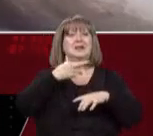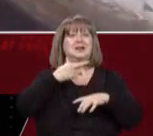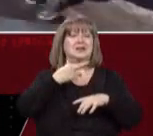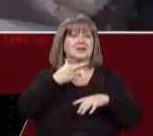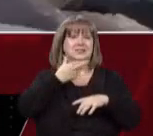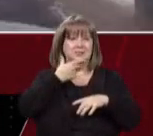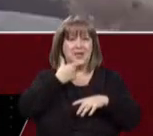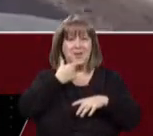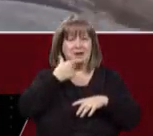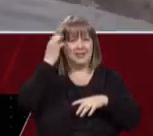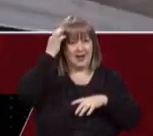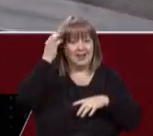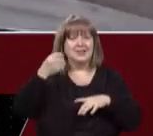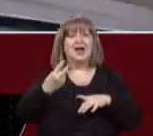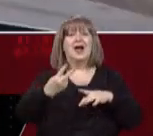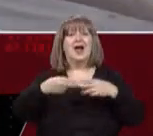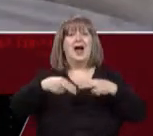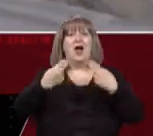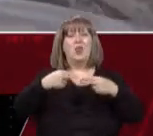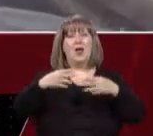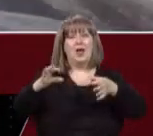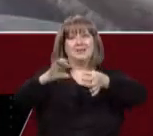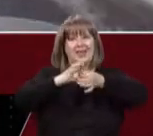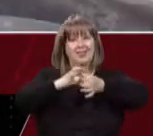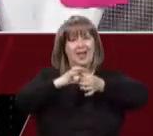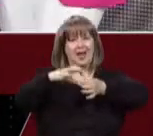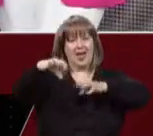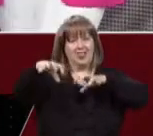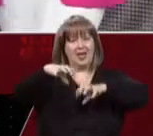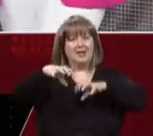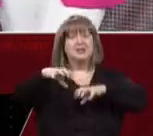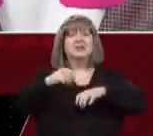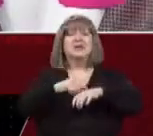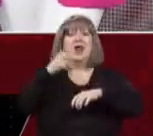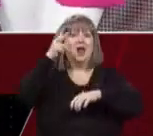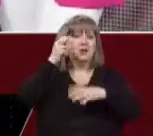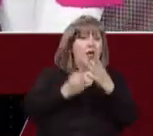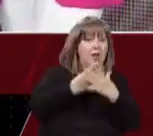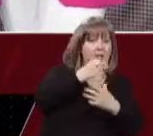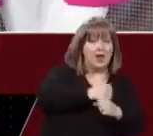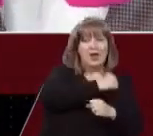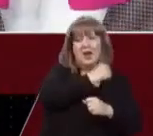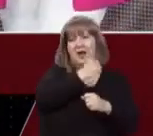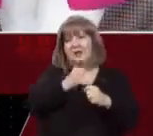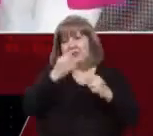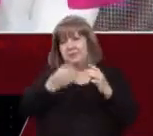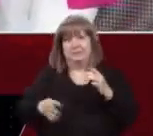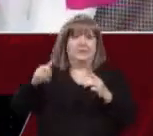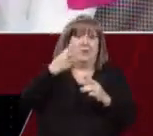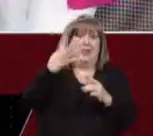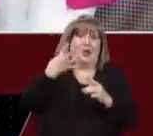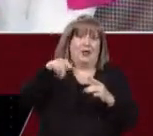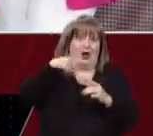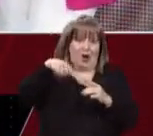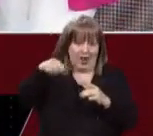septiembre de la aduana que va a funcionar de manera integrada Y a partir de las 8 de la mañana y a partir de ese momento las 24